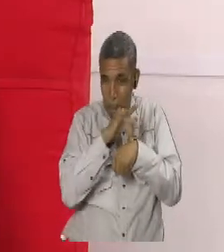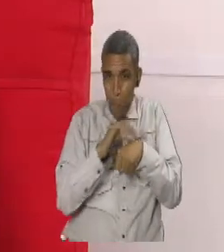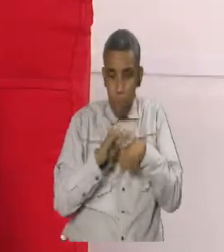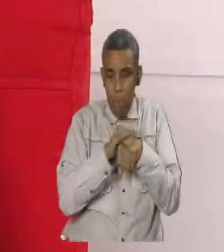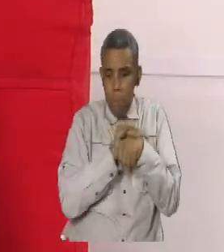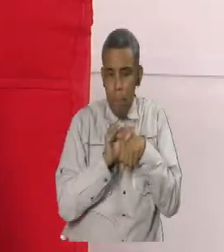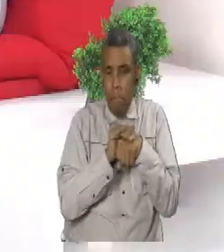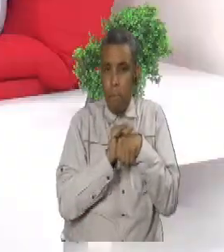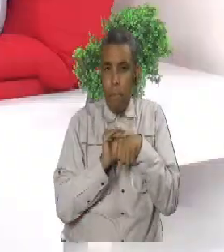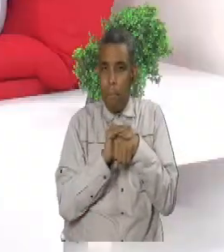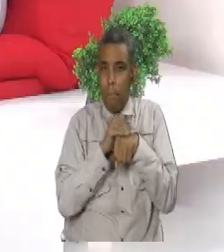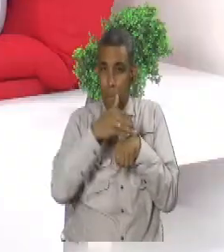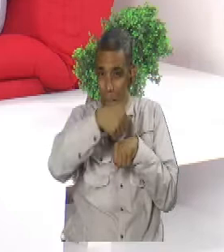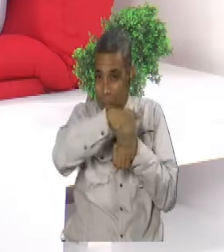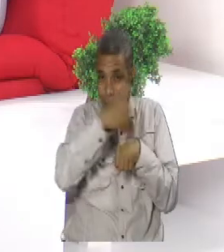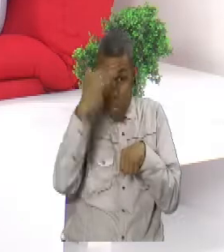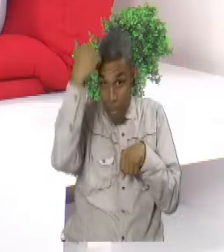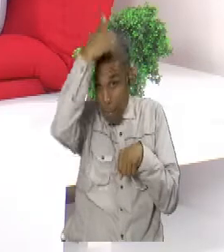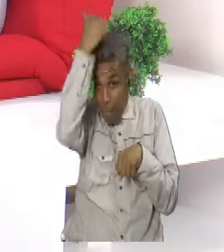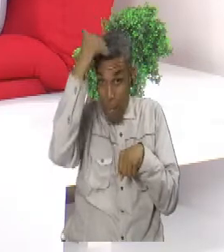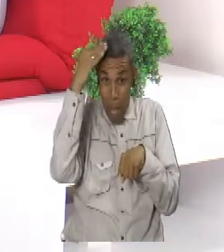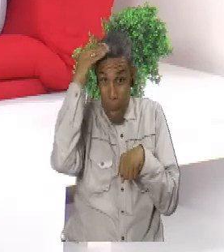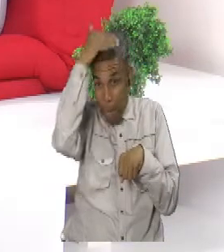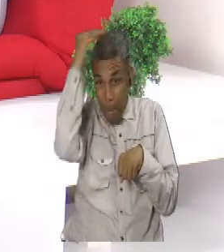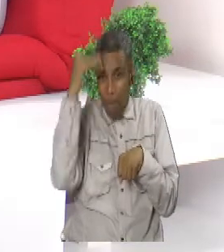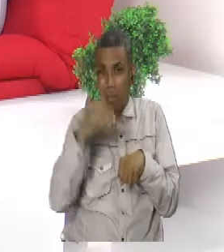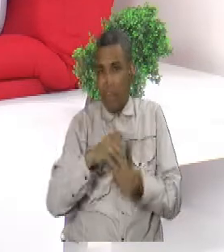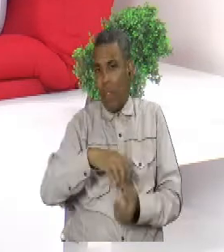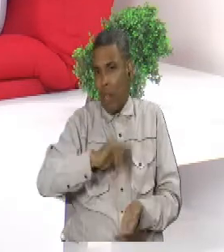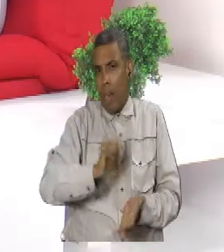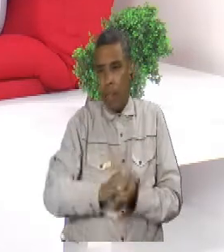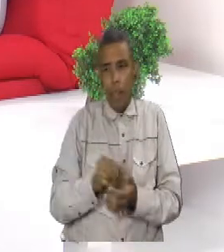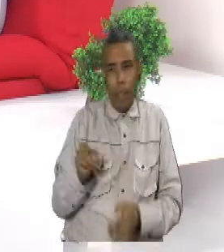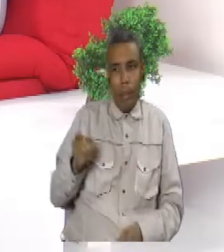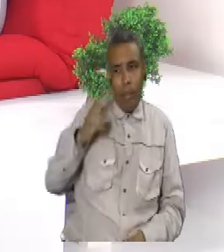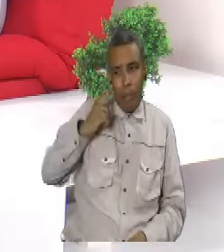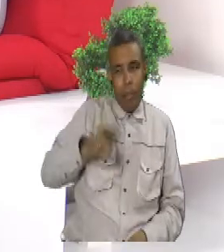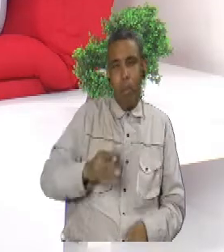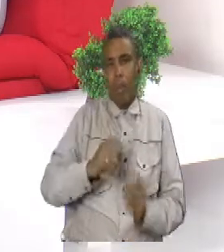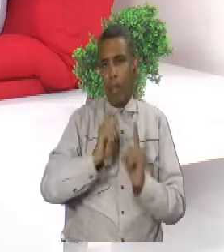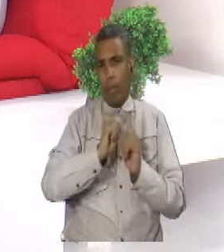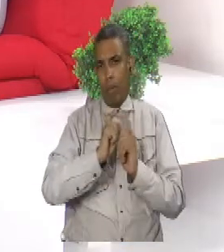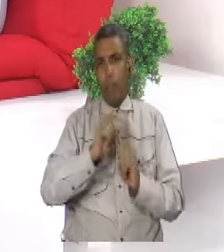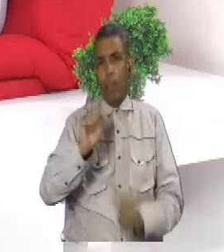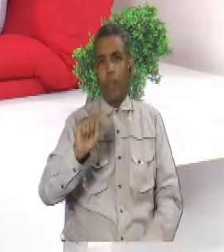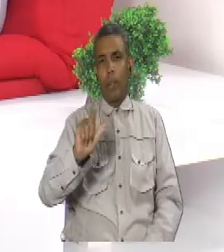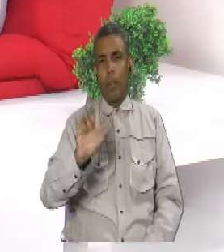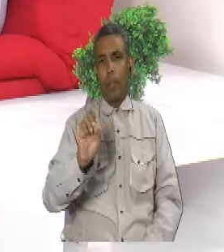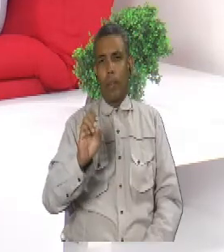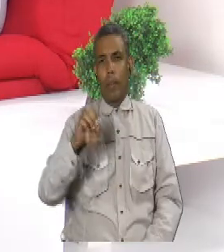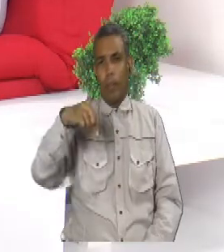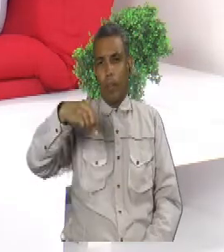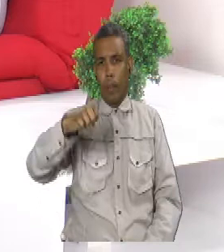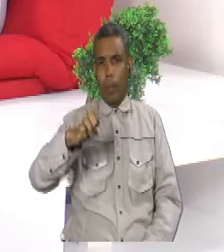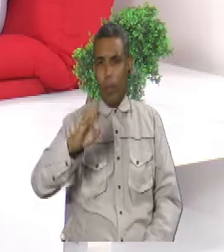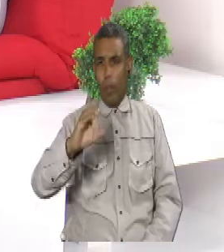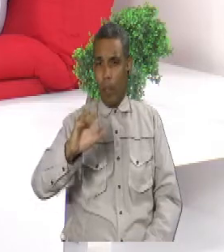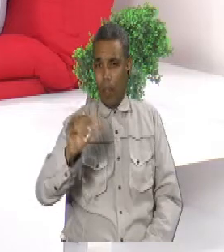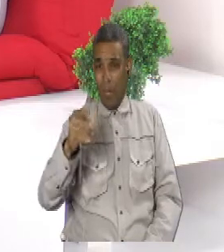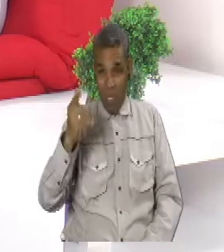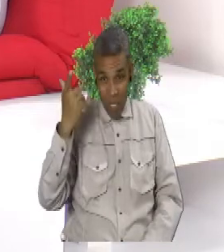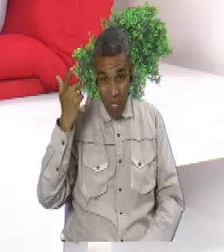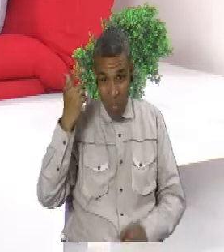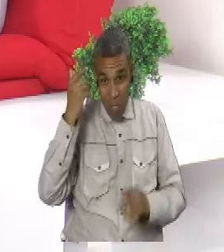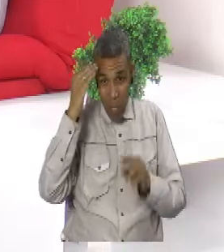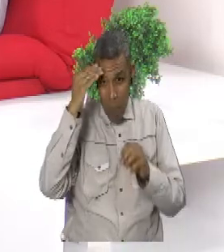despejamiento en la parte coronal del cabello, ¿sí? En esos tenemos, pasa el cabello a ser un vello, deja de ser, sí, cabello a volverse un